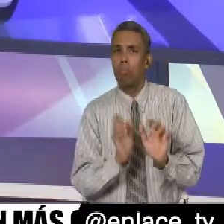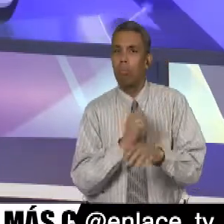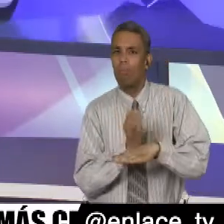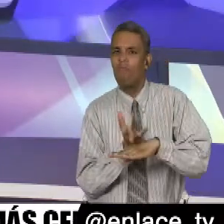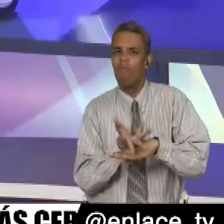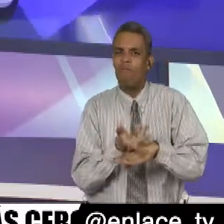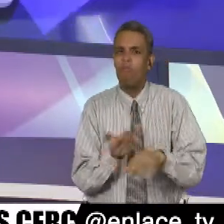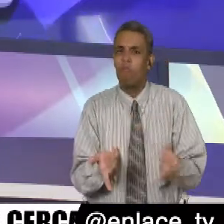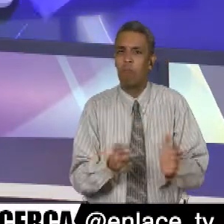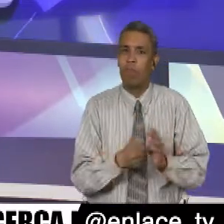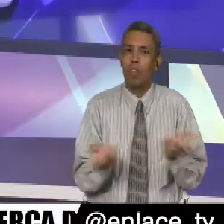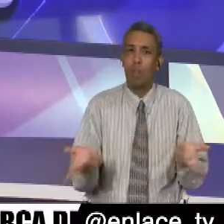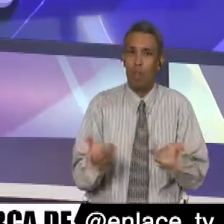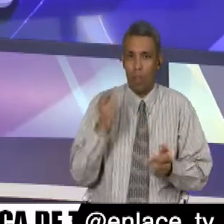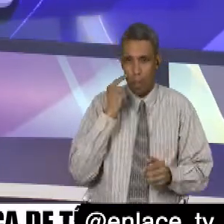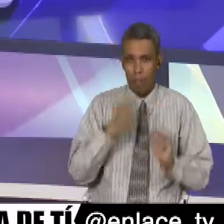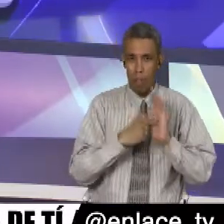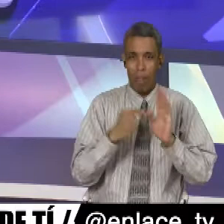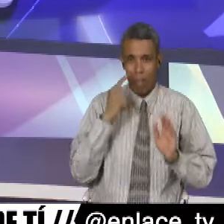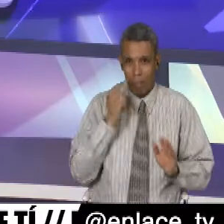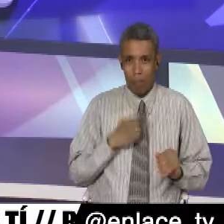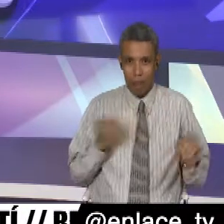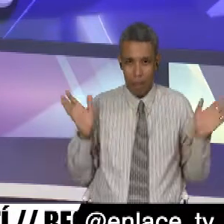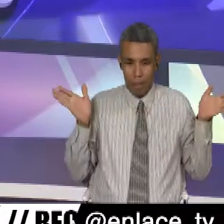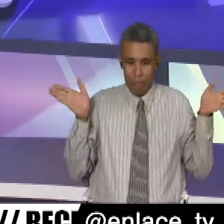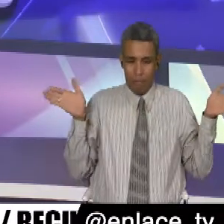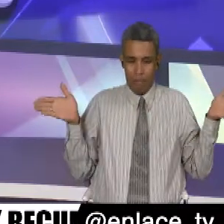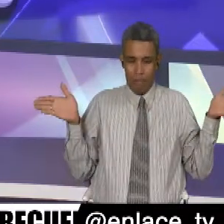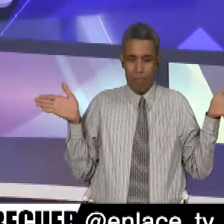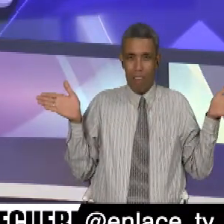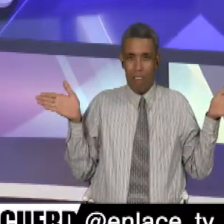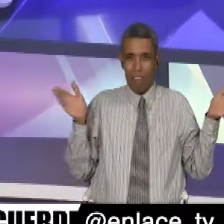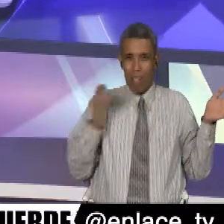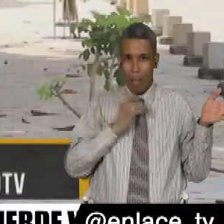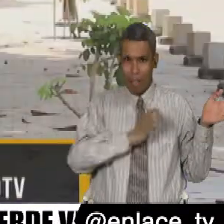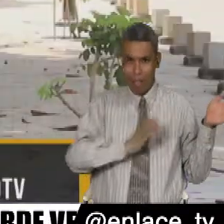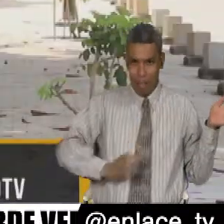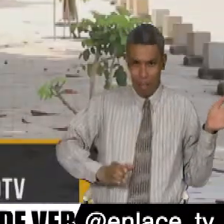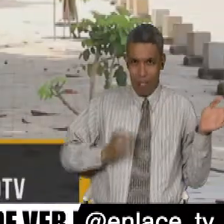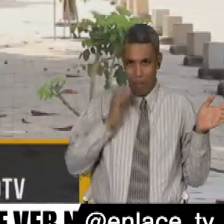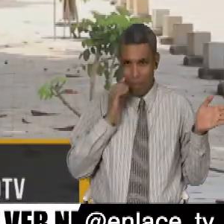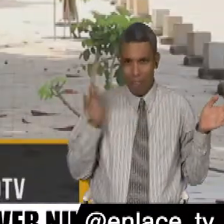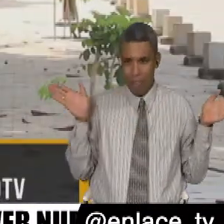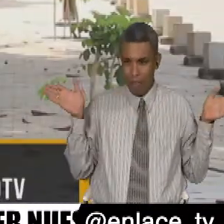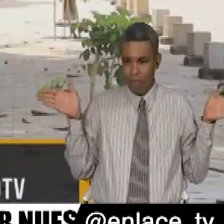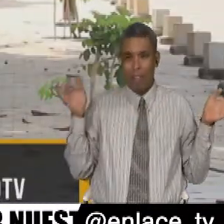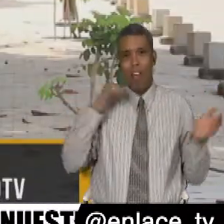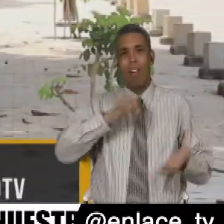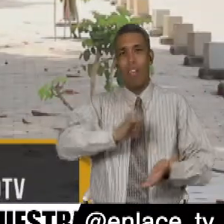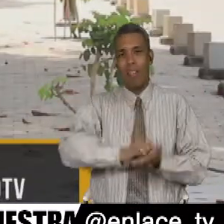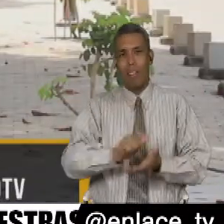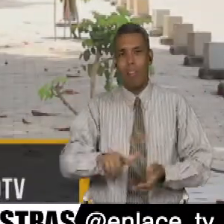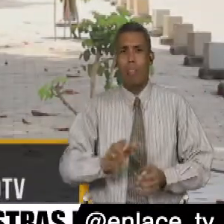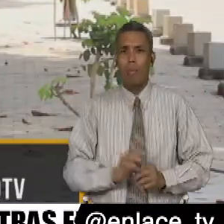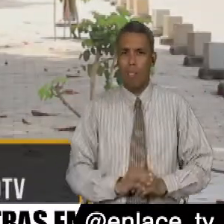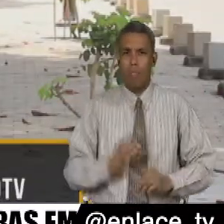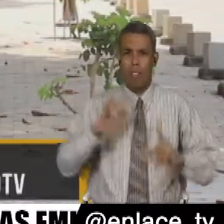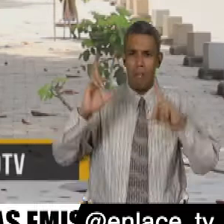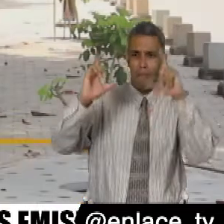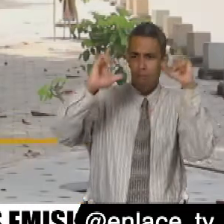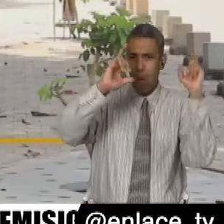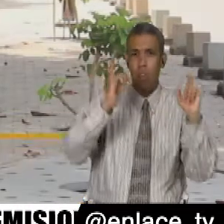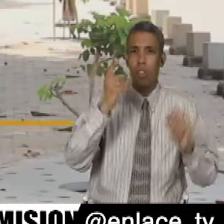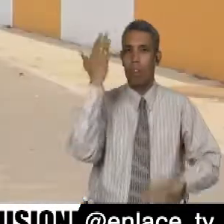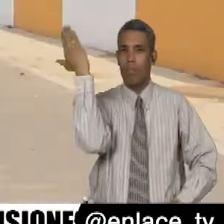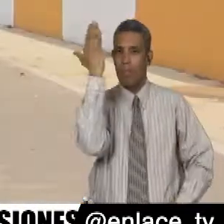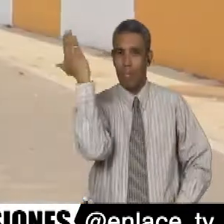pretende recuperar este emblemático sector de la comuna 1 con una exhibición fotográfica guerra de djs noche de cine